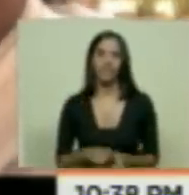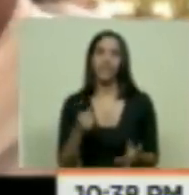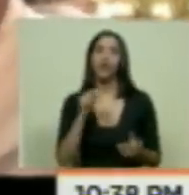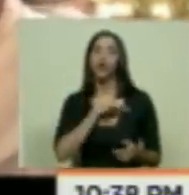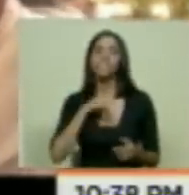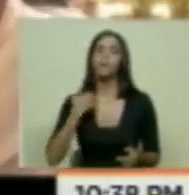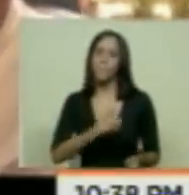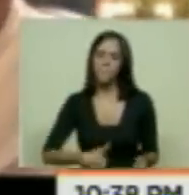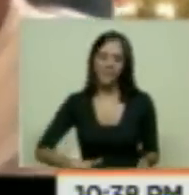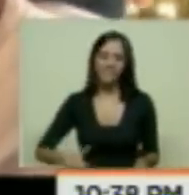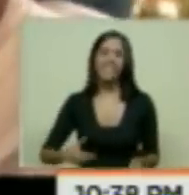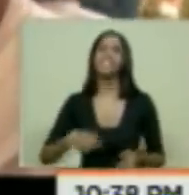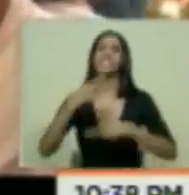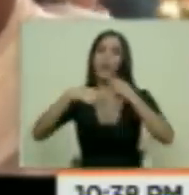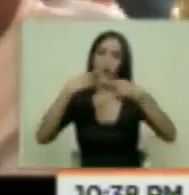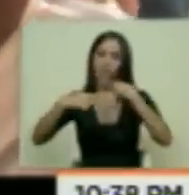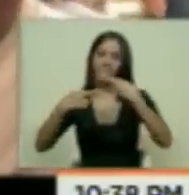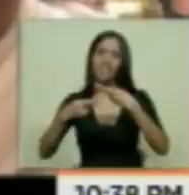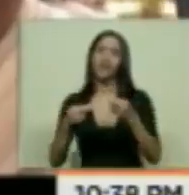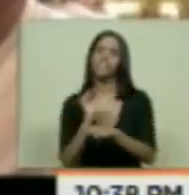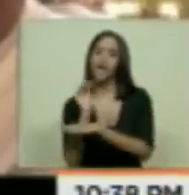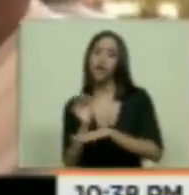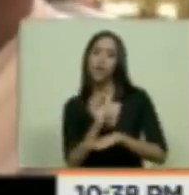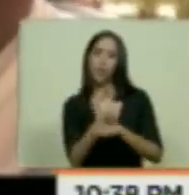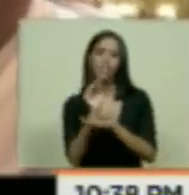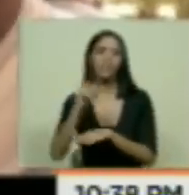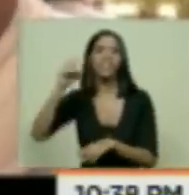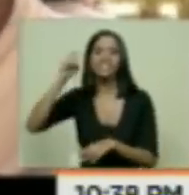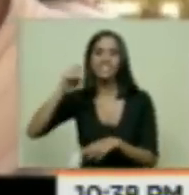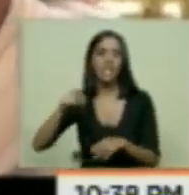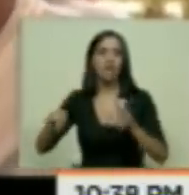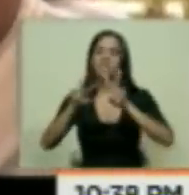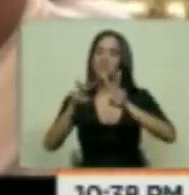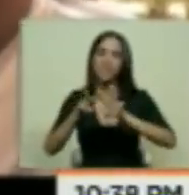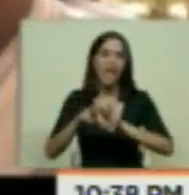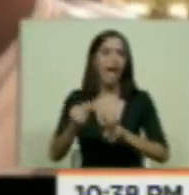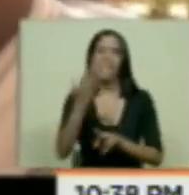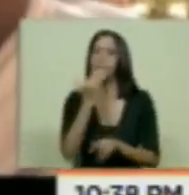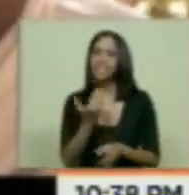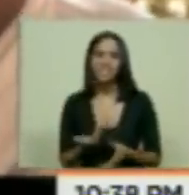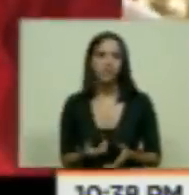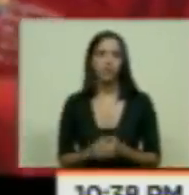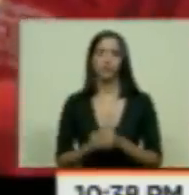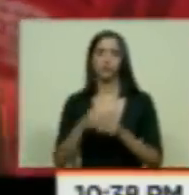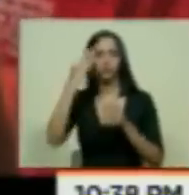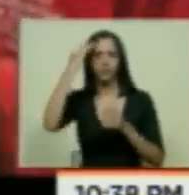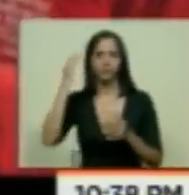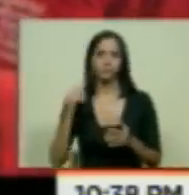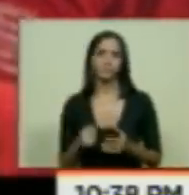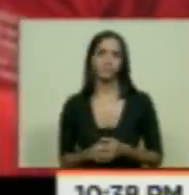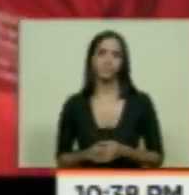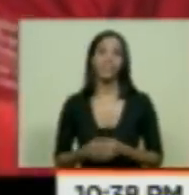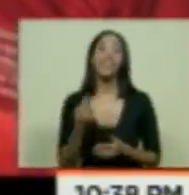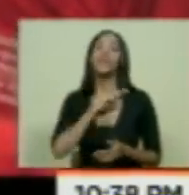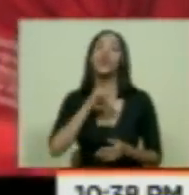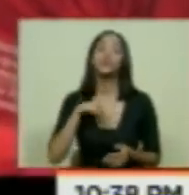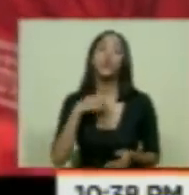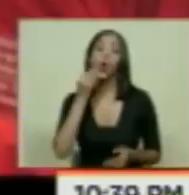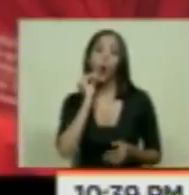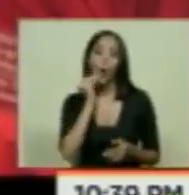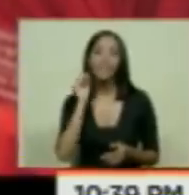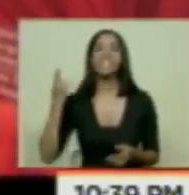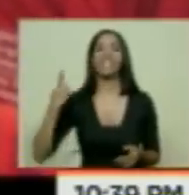presidente revolucionario que nos está cubriendo todas nuestras necesidades a nivel de vivienda, a nivel de alimentación, a nivel de sueldo. Nosotros los jóvenes tenemos